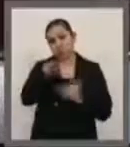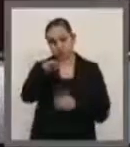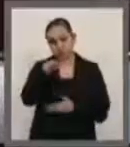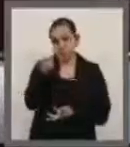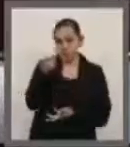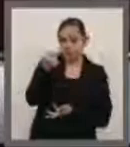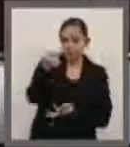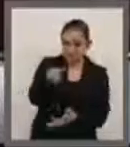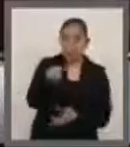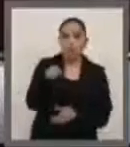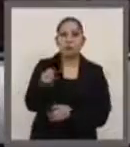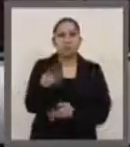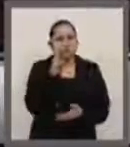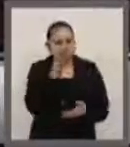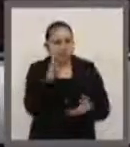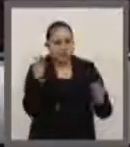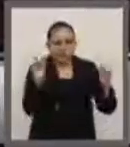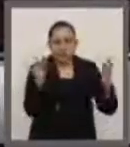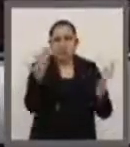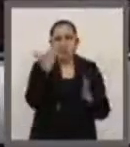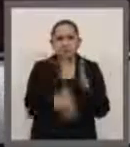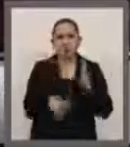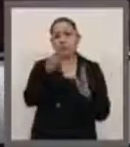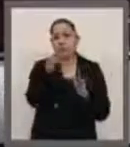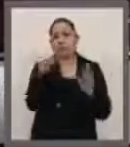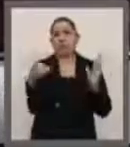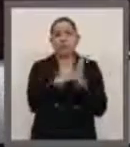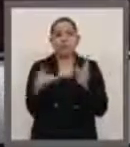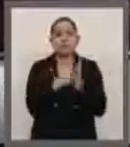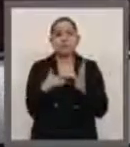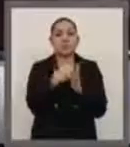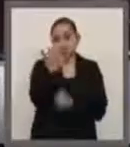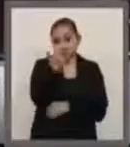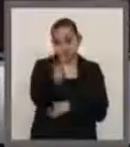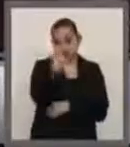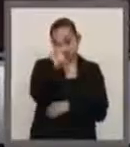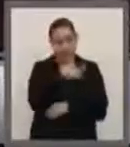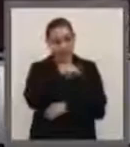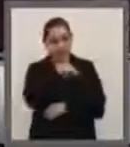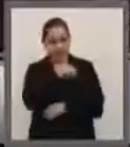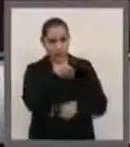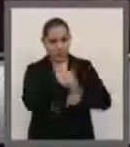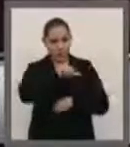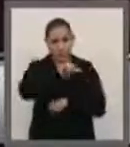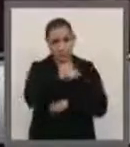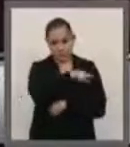a observar que hay un déficit de 80.000 millones de pesos en el ramo 11 de